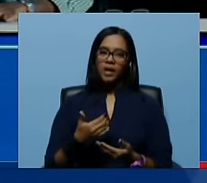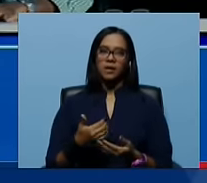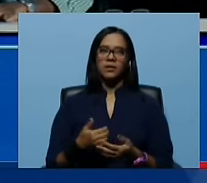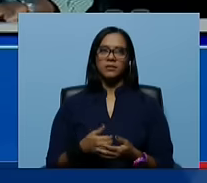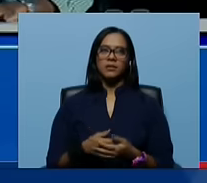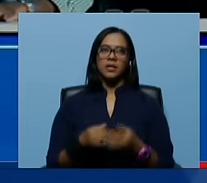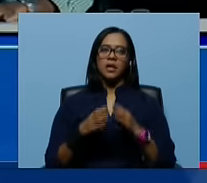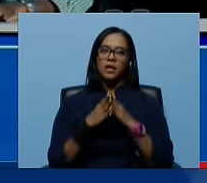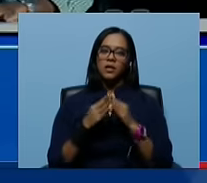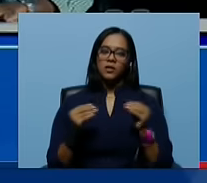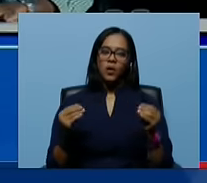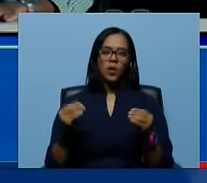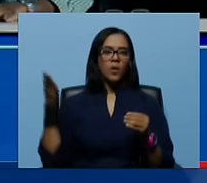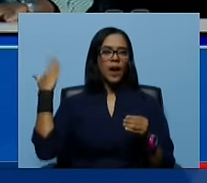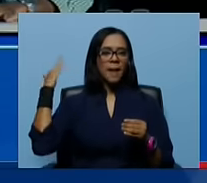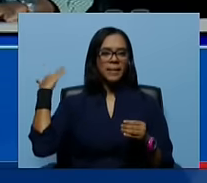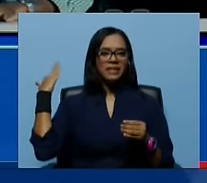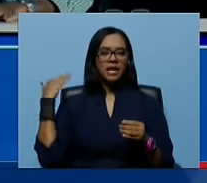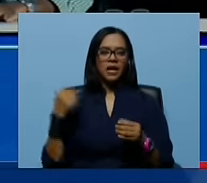todo el pasado